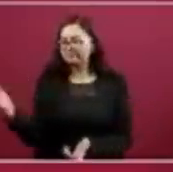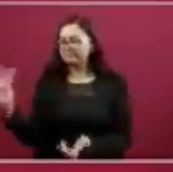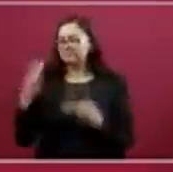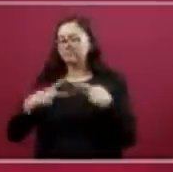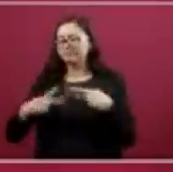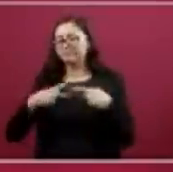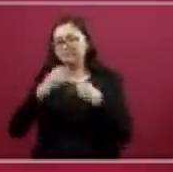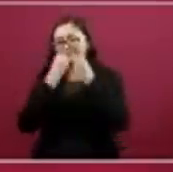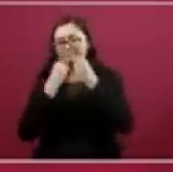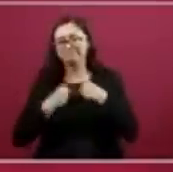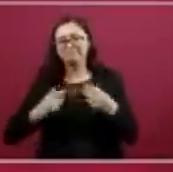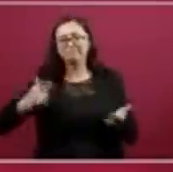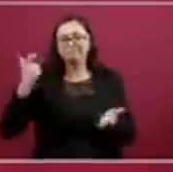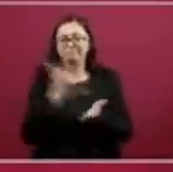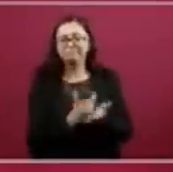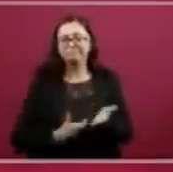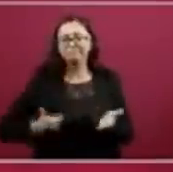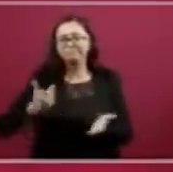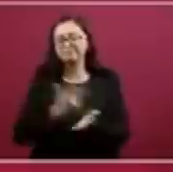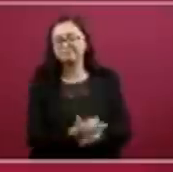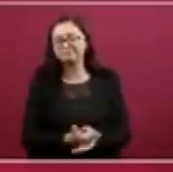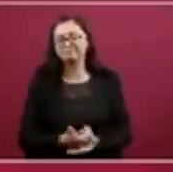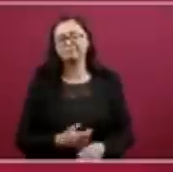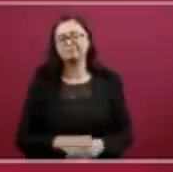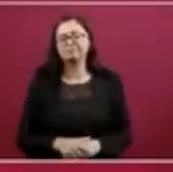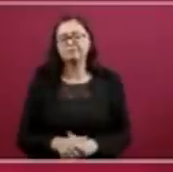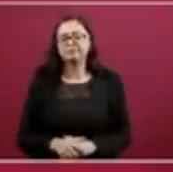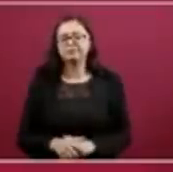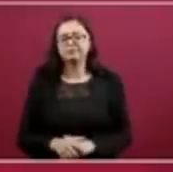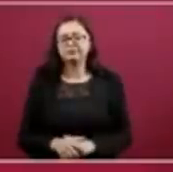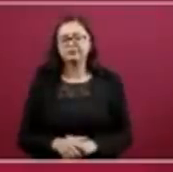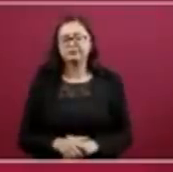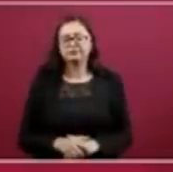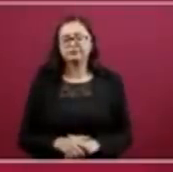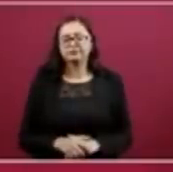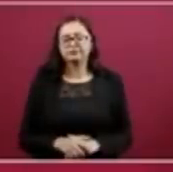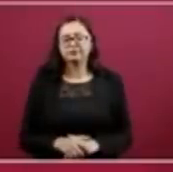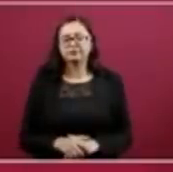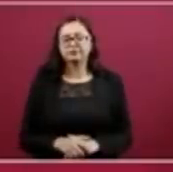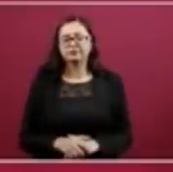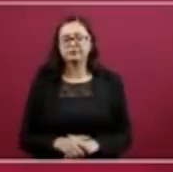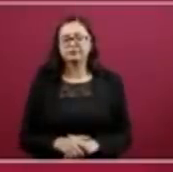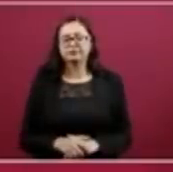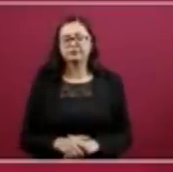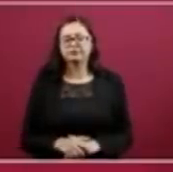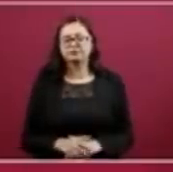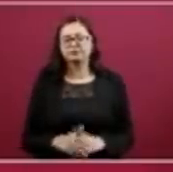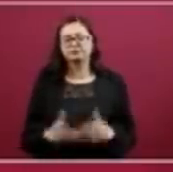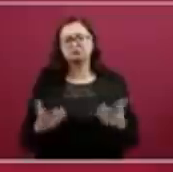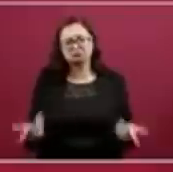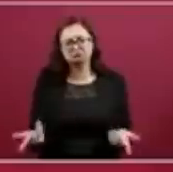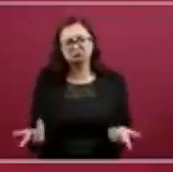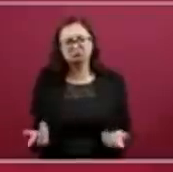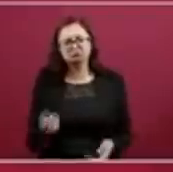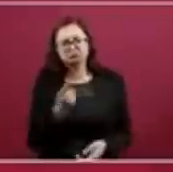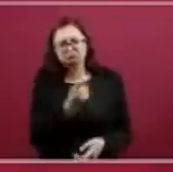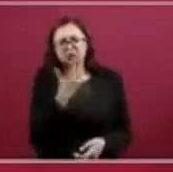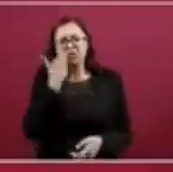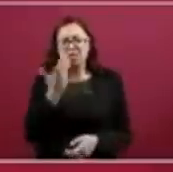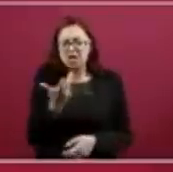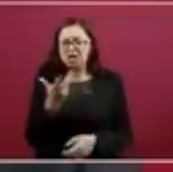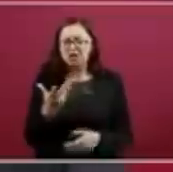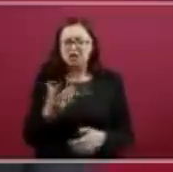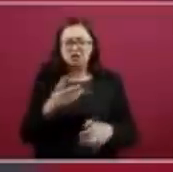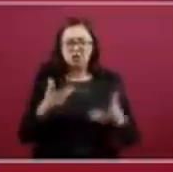consecuencias. Yo no estaría en contra de las privatizaciones